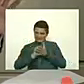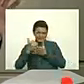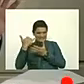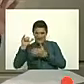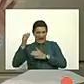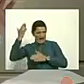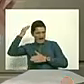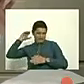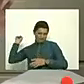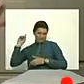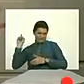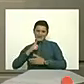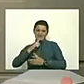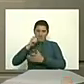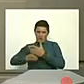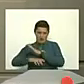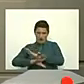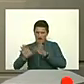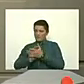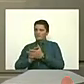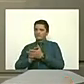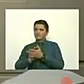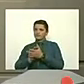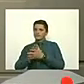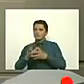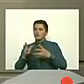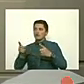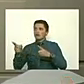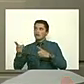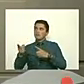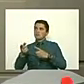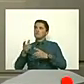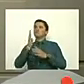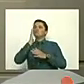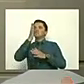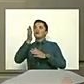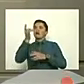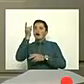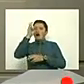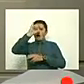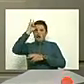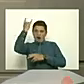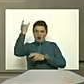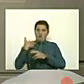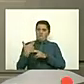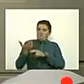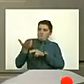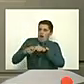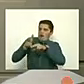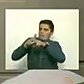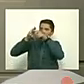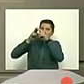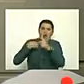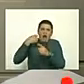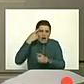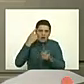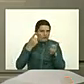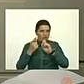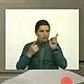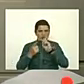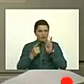momento, y cubrirse de aumentos de impuesto a posteriori. Pero lo que hemos descubierto aquí es que